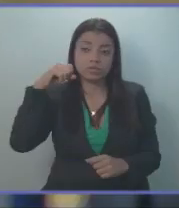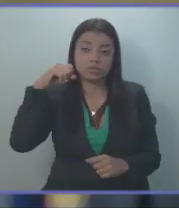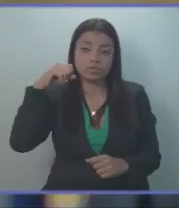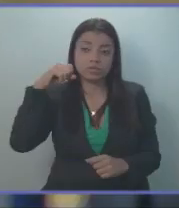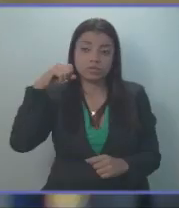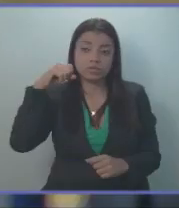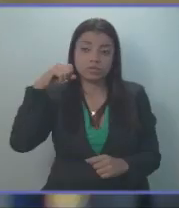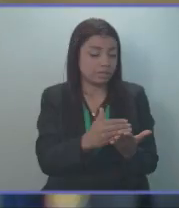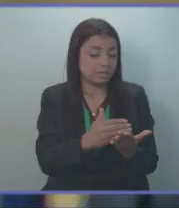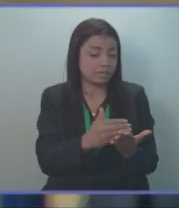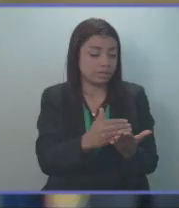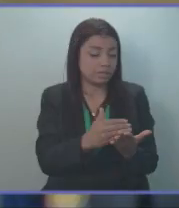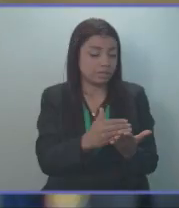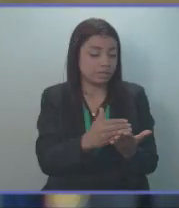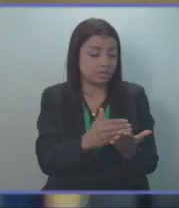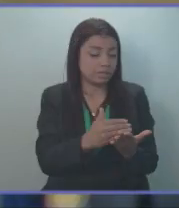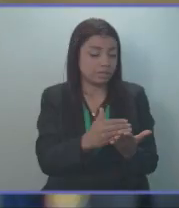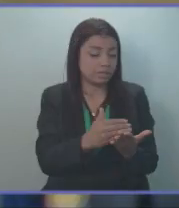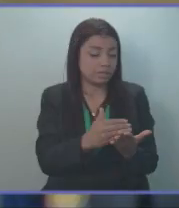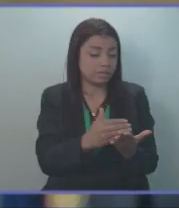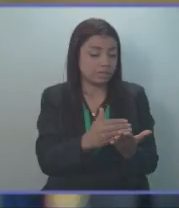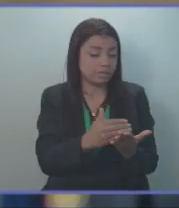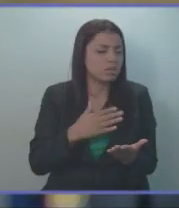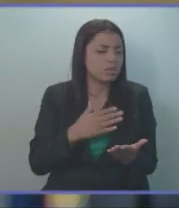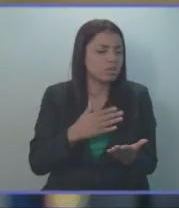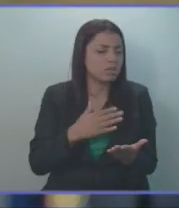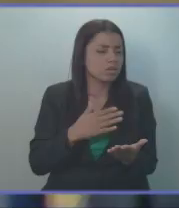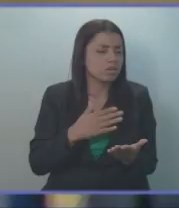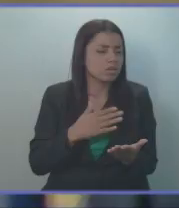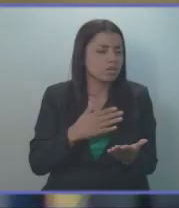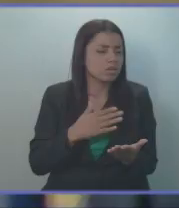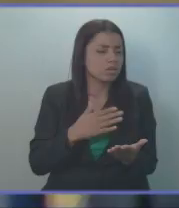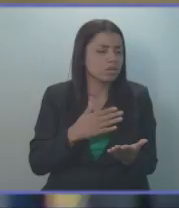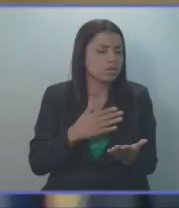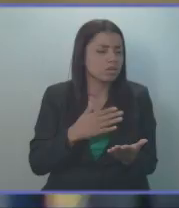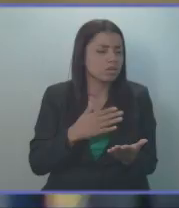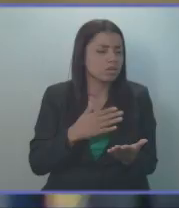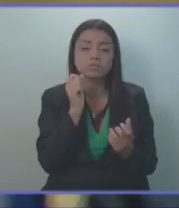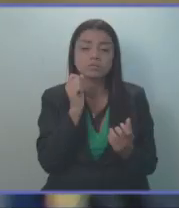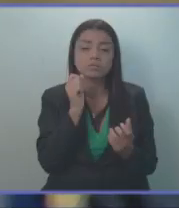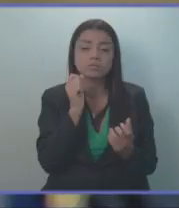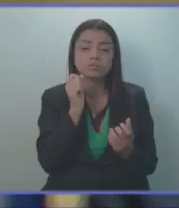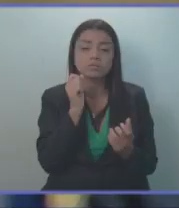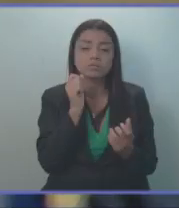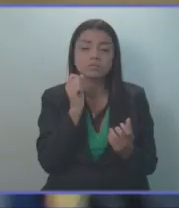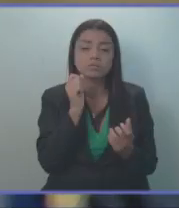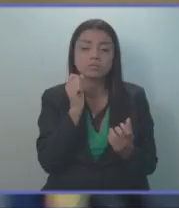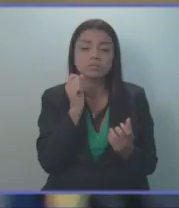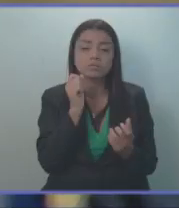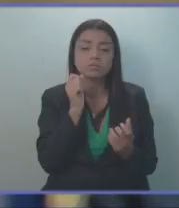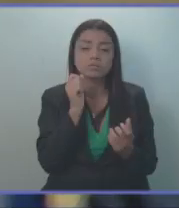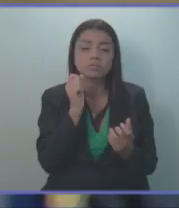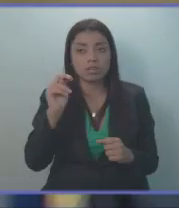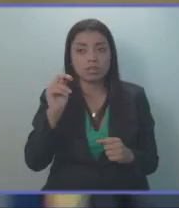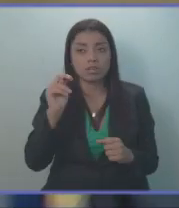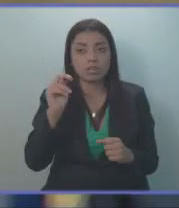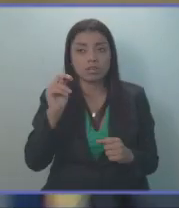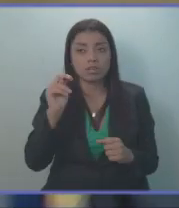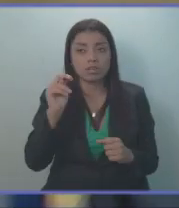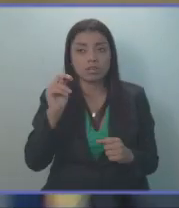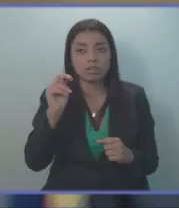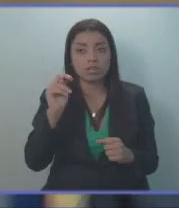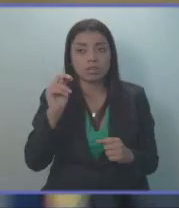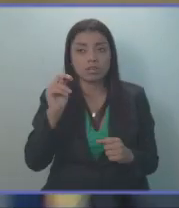clasificada exclusivamente como ayuda humanitaria de alimentos, se destinarán 300 toneladas métricas para el